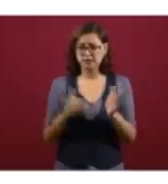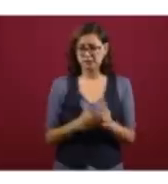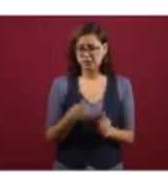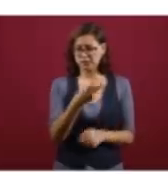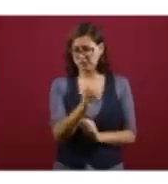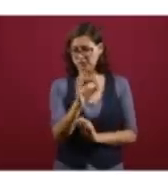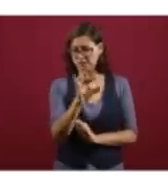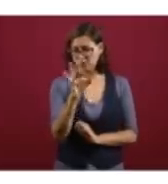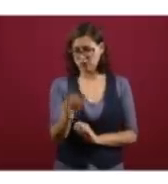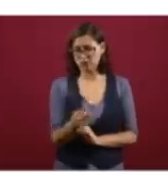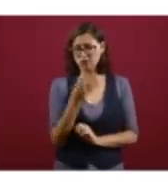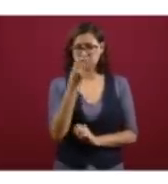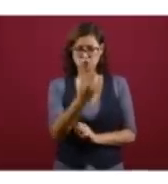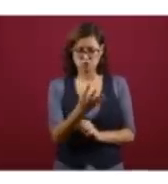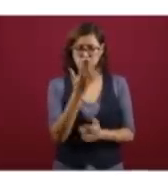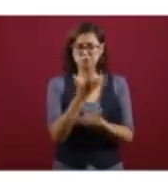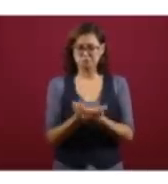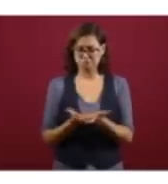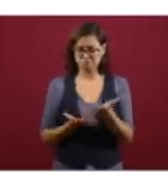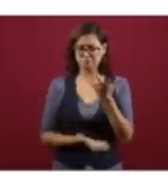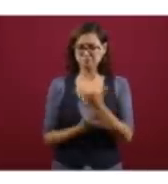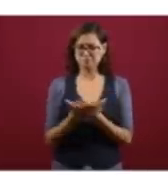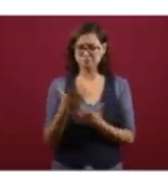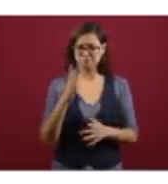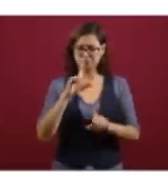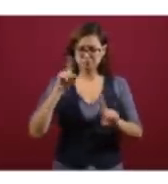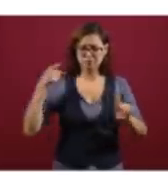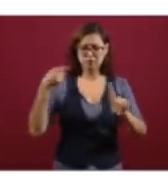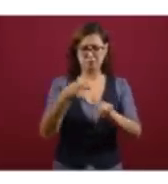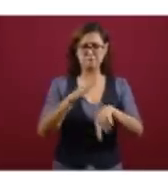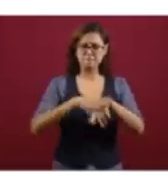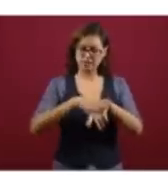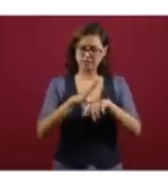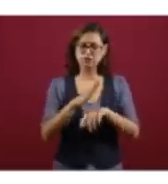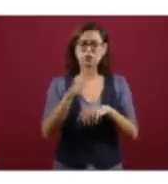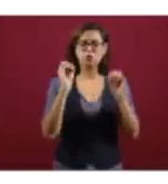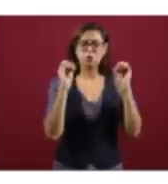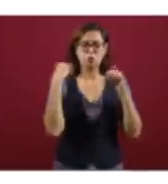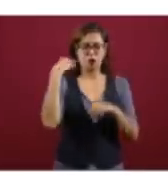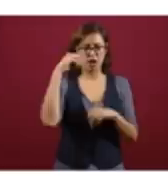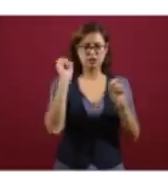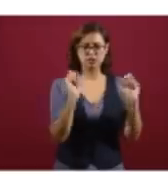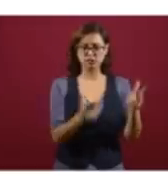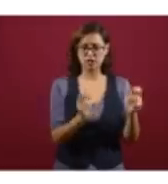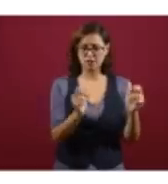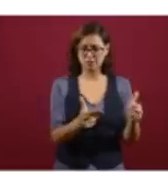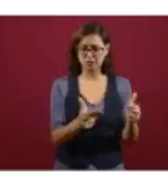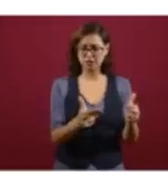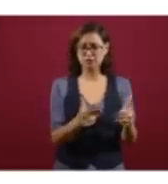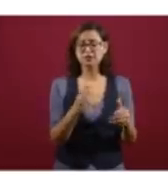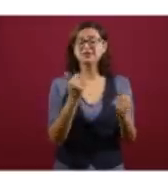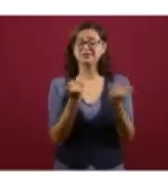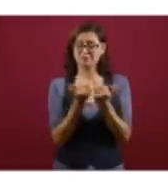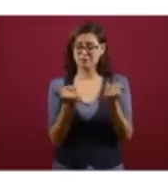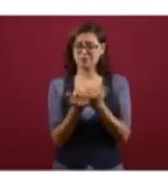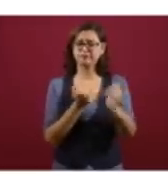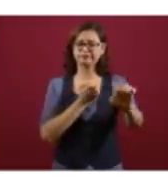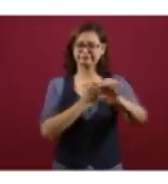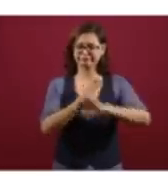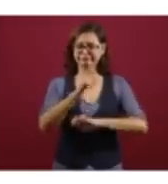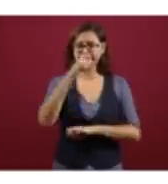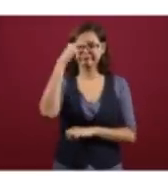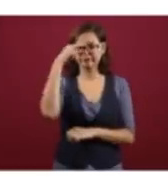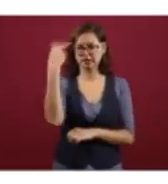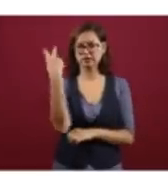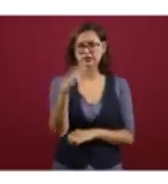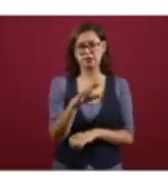7.344 acciones, también concentradas en Oaxaca, Chiapas, y en el caso de escuelas en el Estado de México también